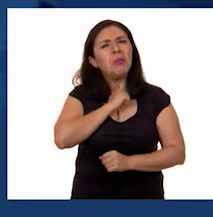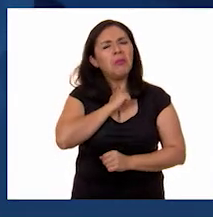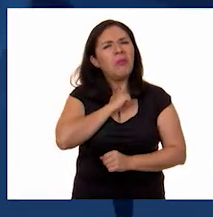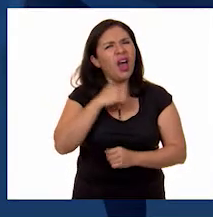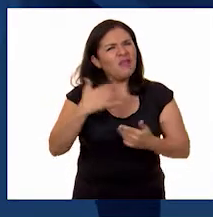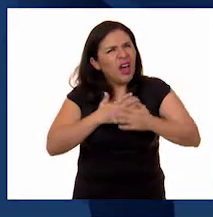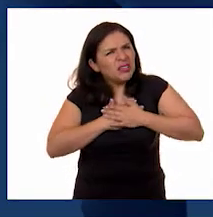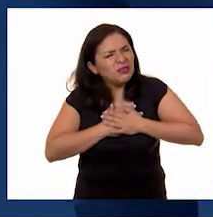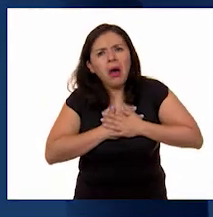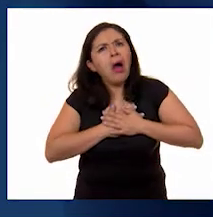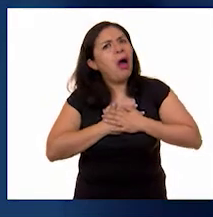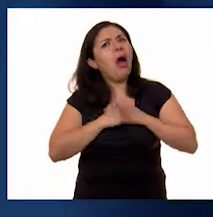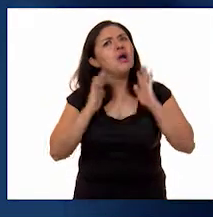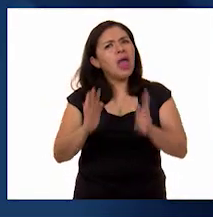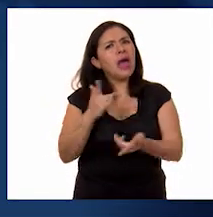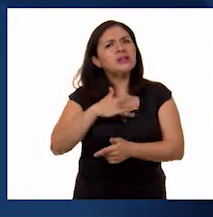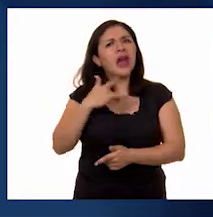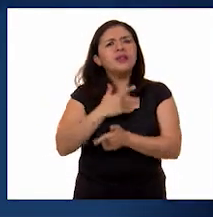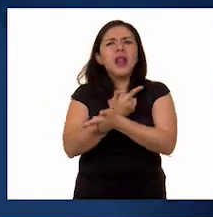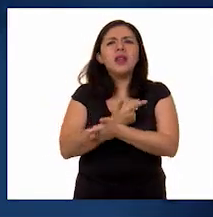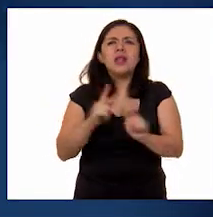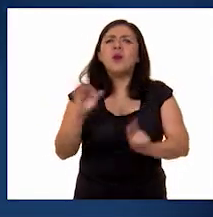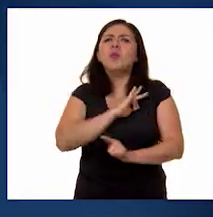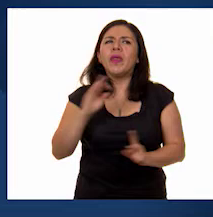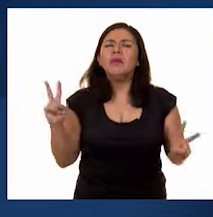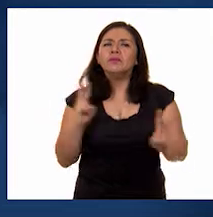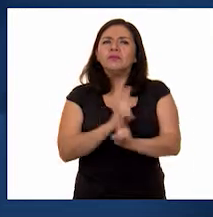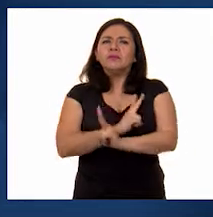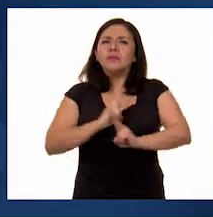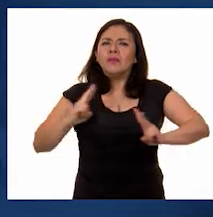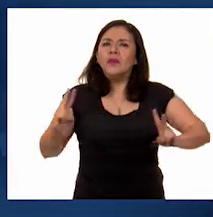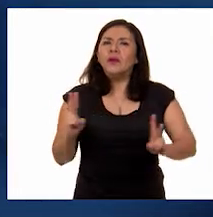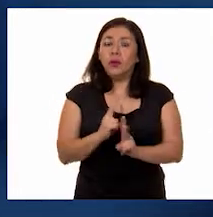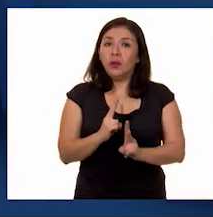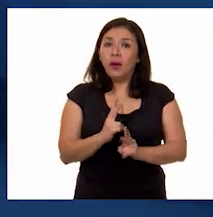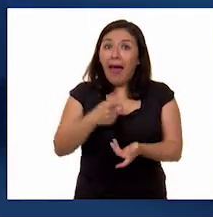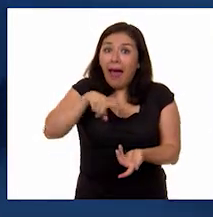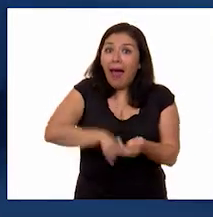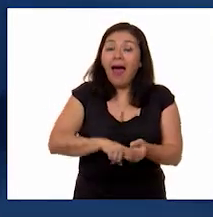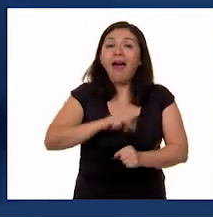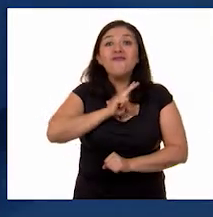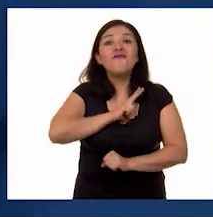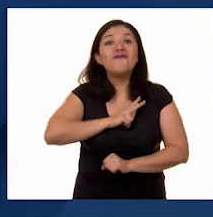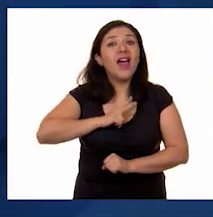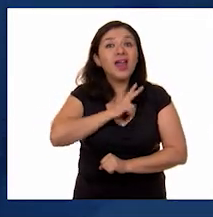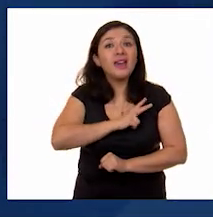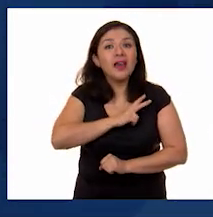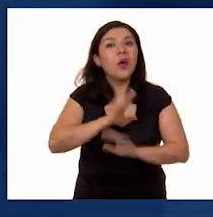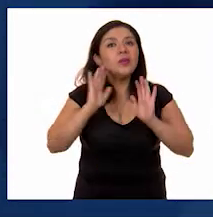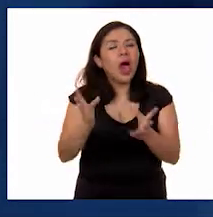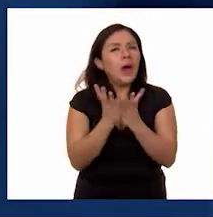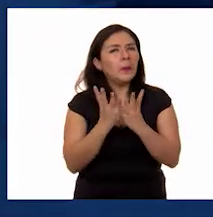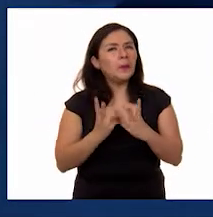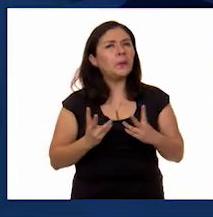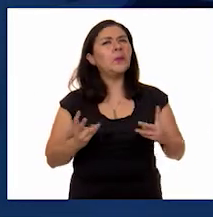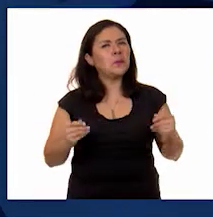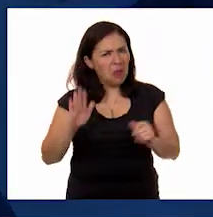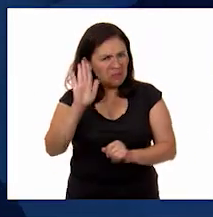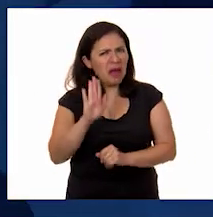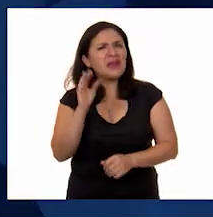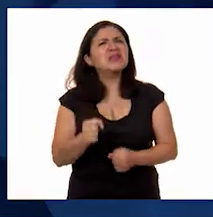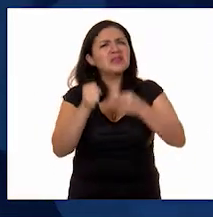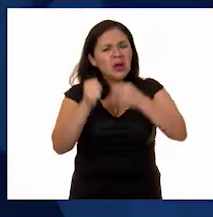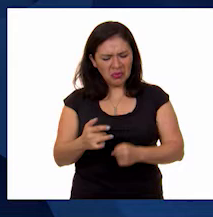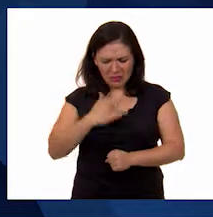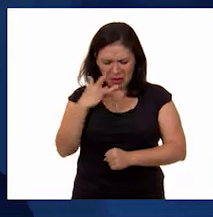pecho, libre ya, se abría en lenta inspiración. El veneno comenzaba a irse, no había duda, se hallaba casi